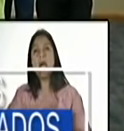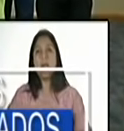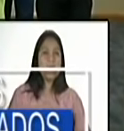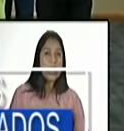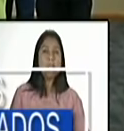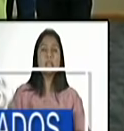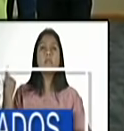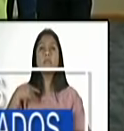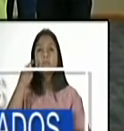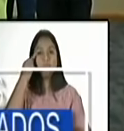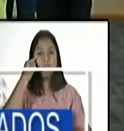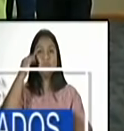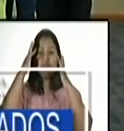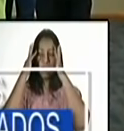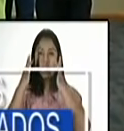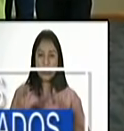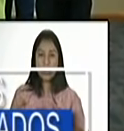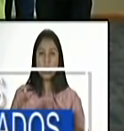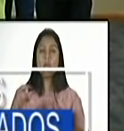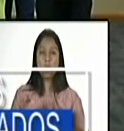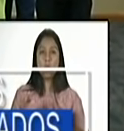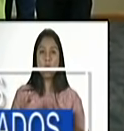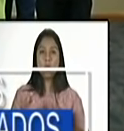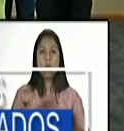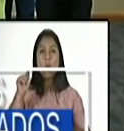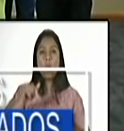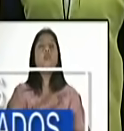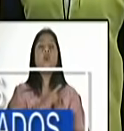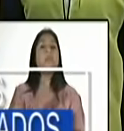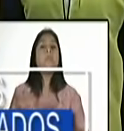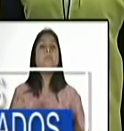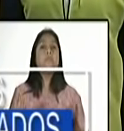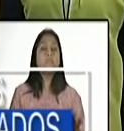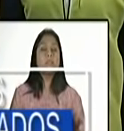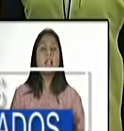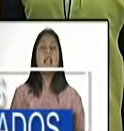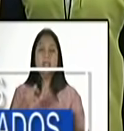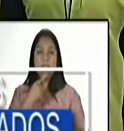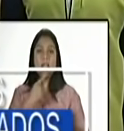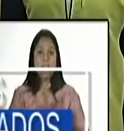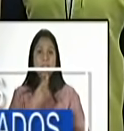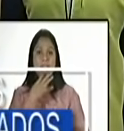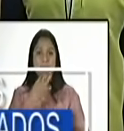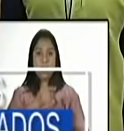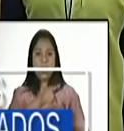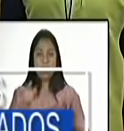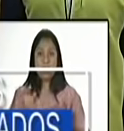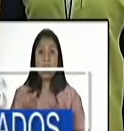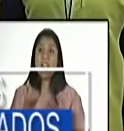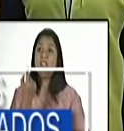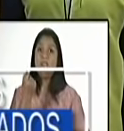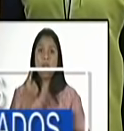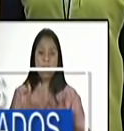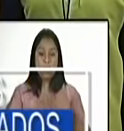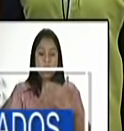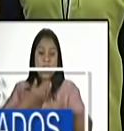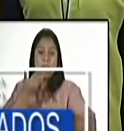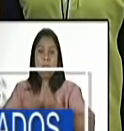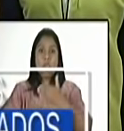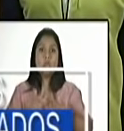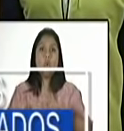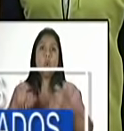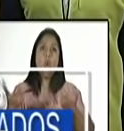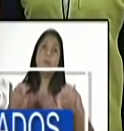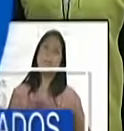Mandatario Alejandro Yamatei garantiza abastecimiento de servicios básicos independientemente de los amparos interpuestos contra la ley